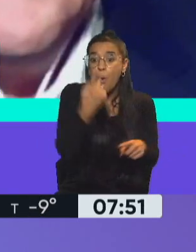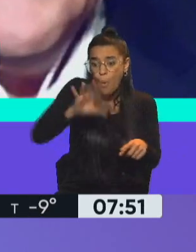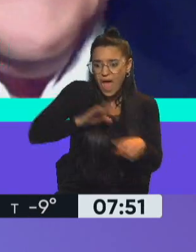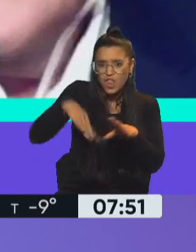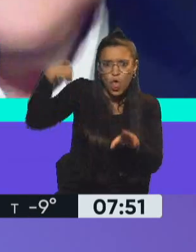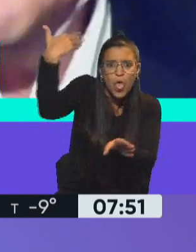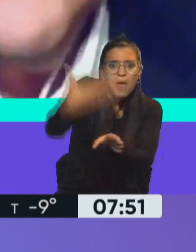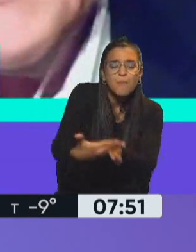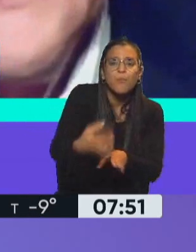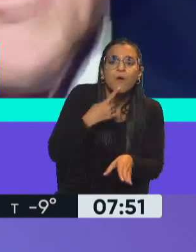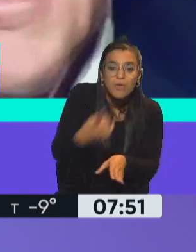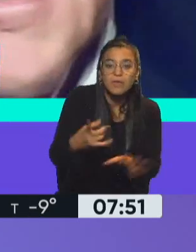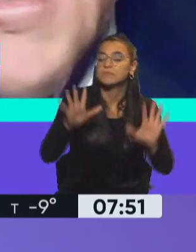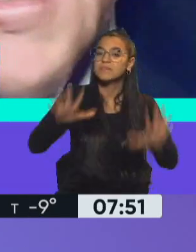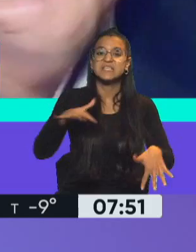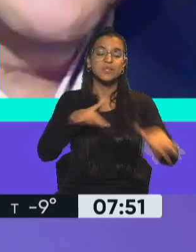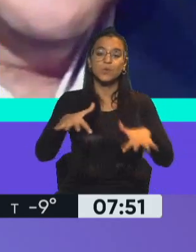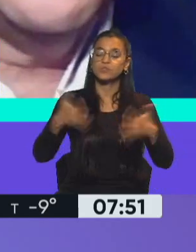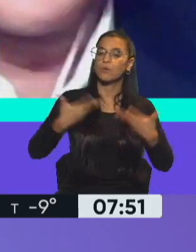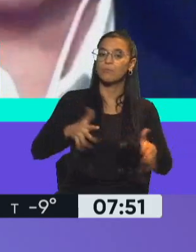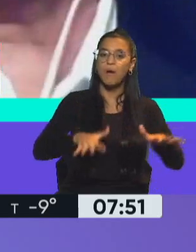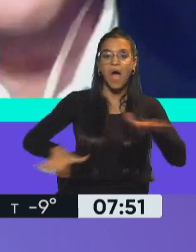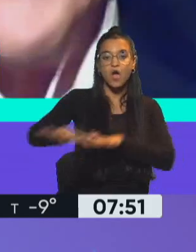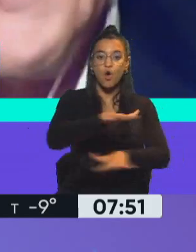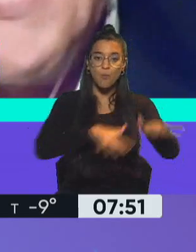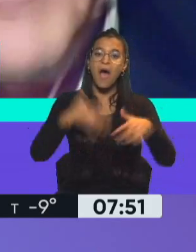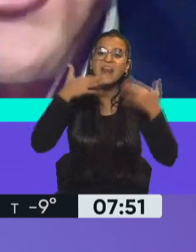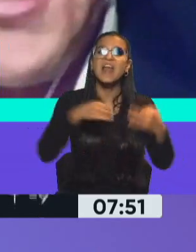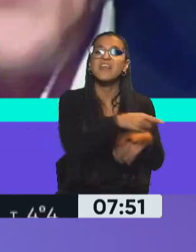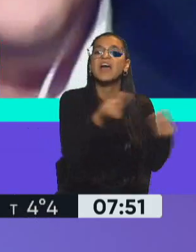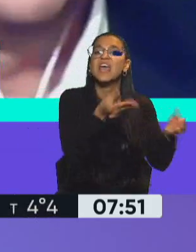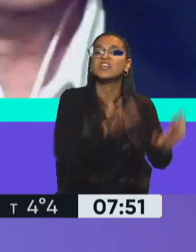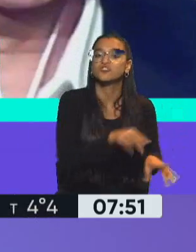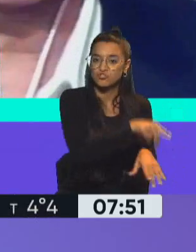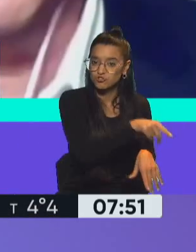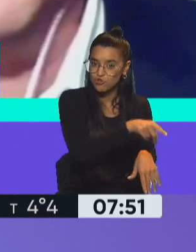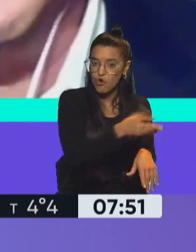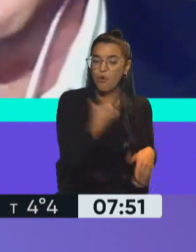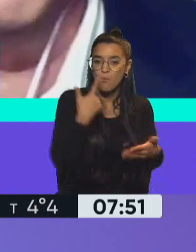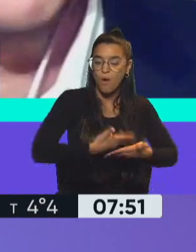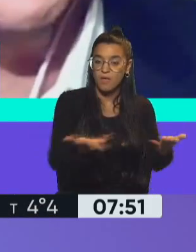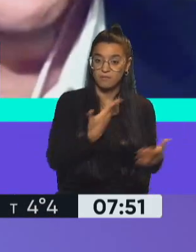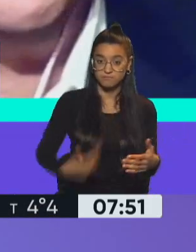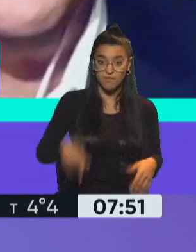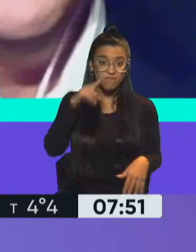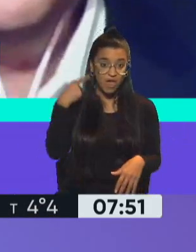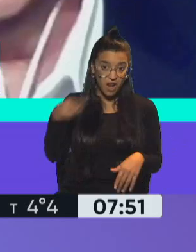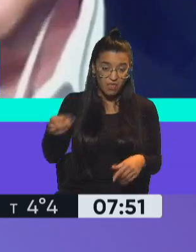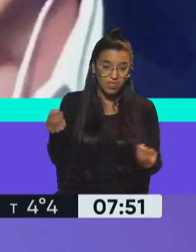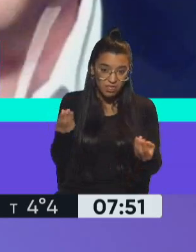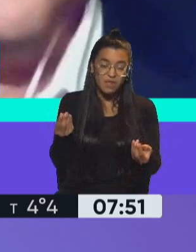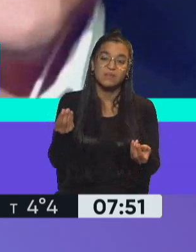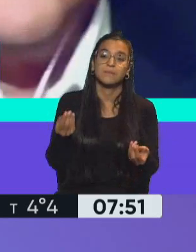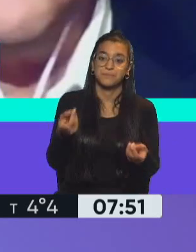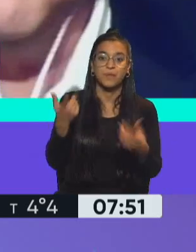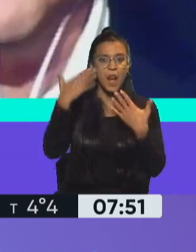pone en cada lugar la realidad de las acciones de cada persona, ¿no? Alberto Fernández como presidente y